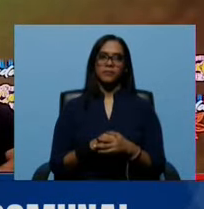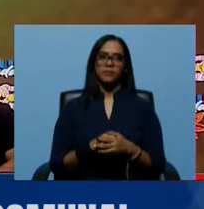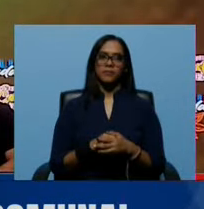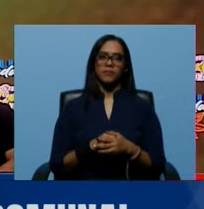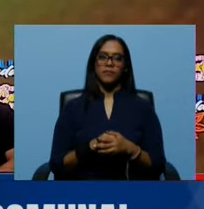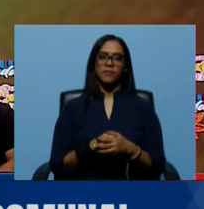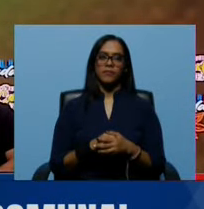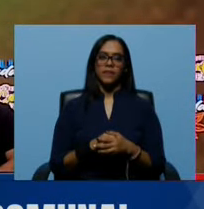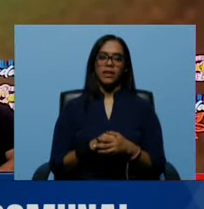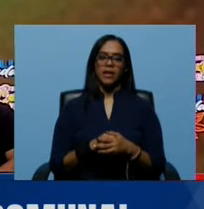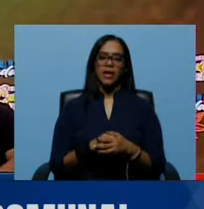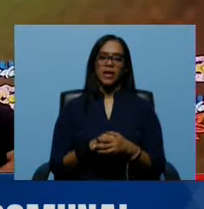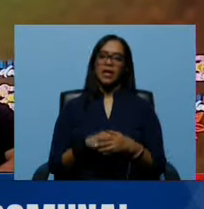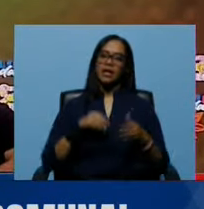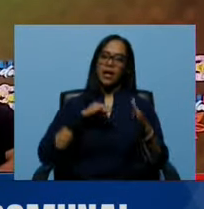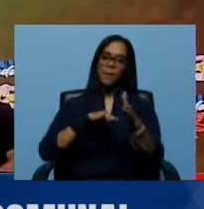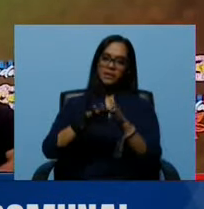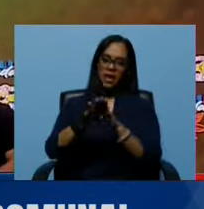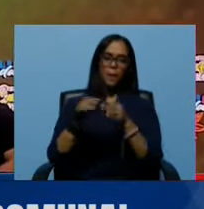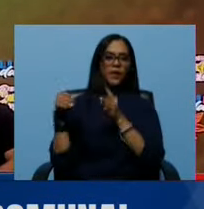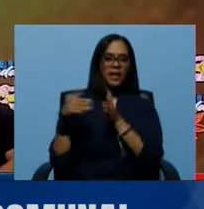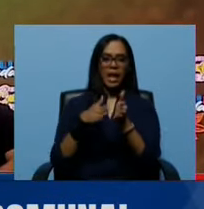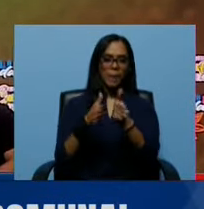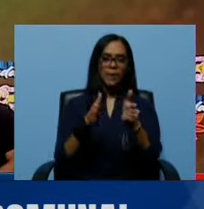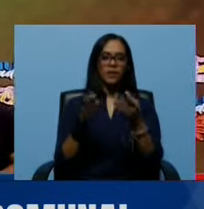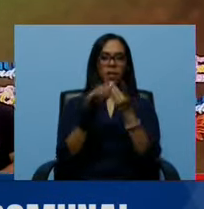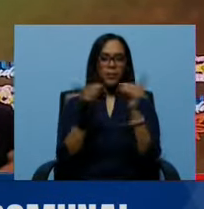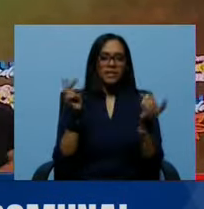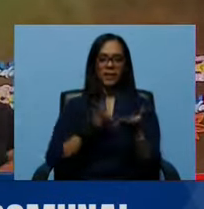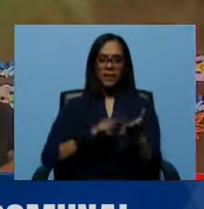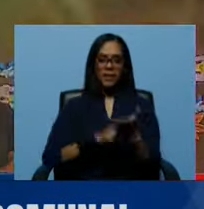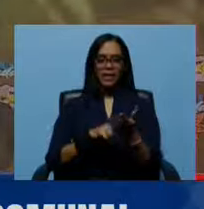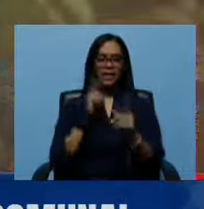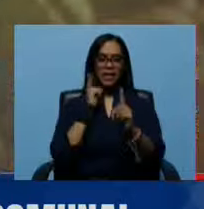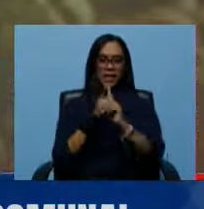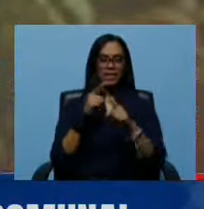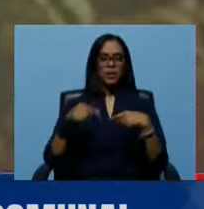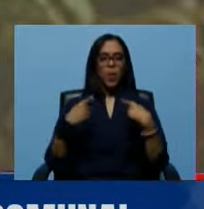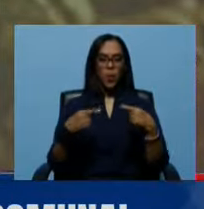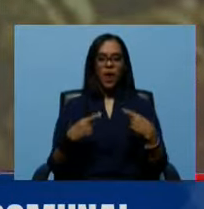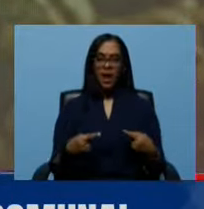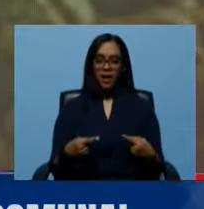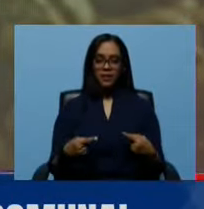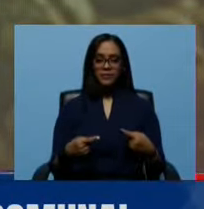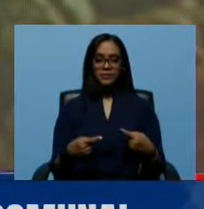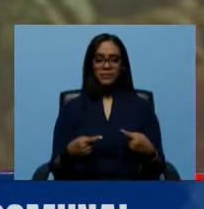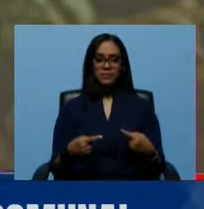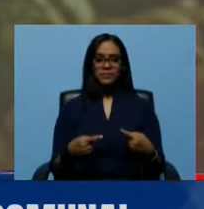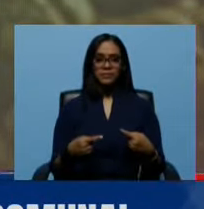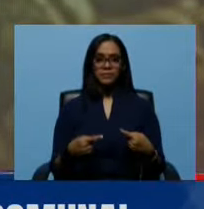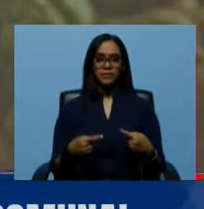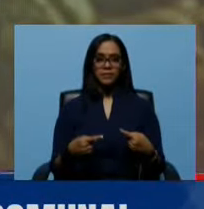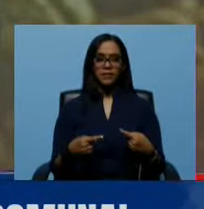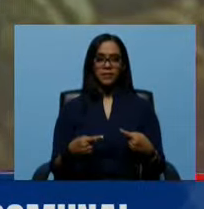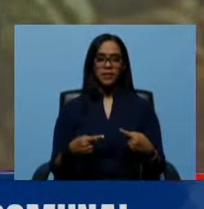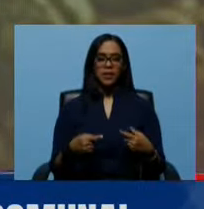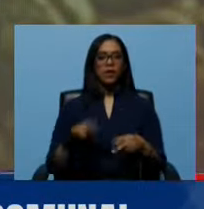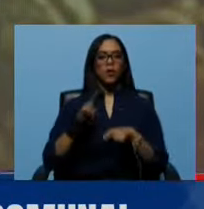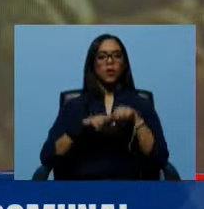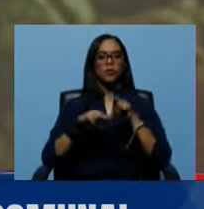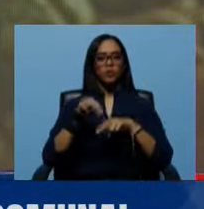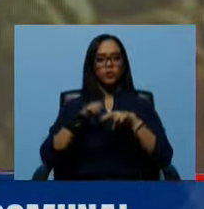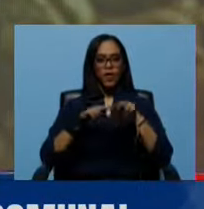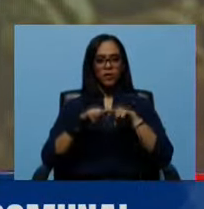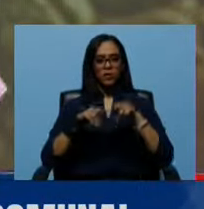en que, perseverando por el camino de la democracia verdadera, directa y popular, construyendo